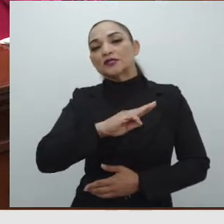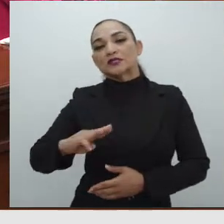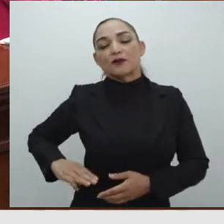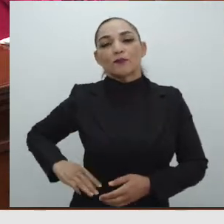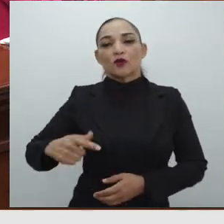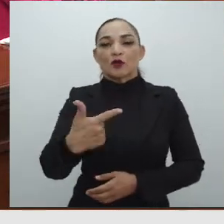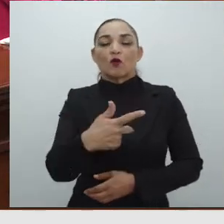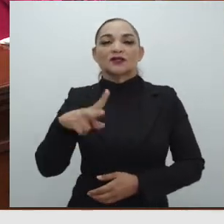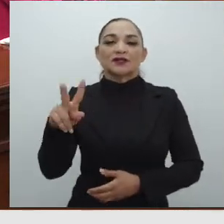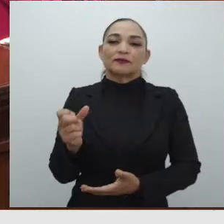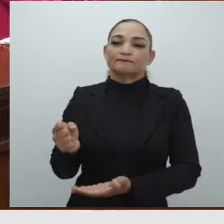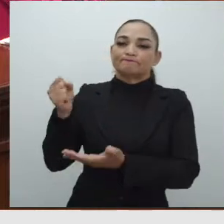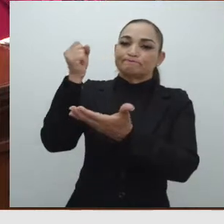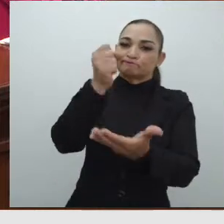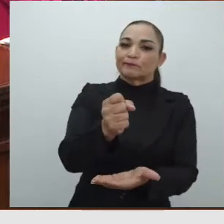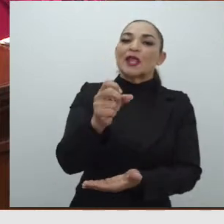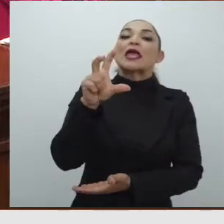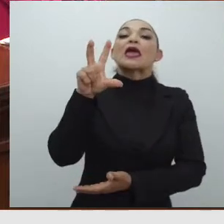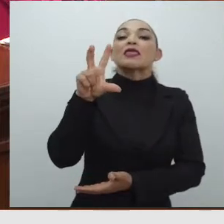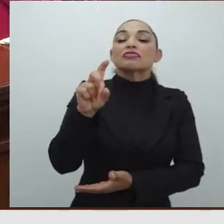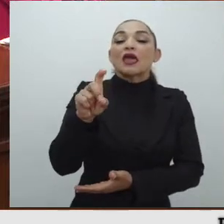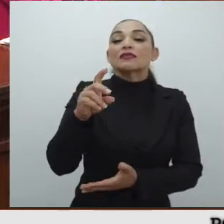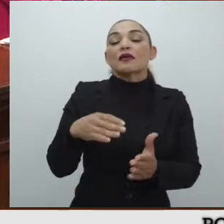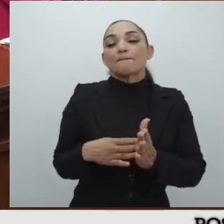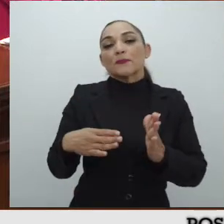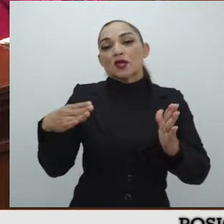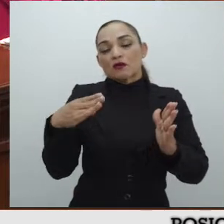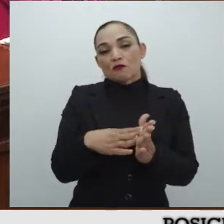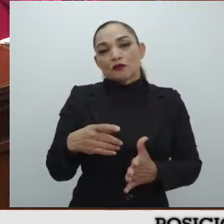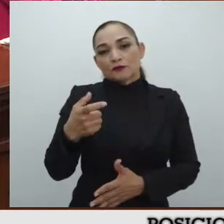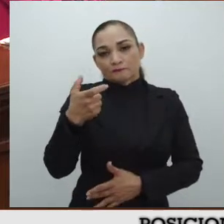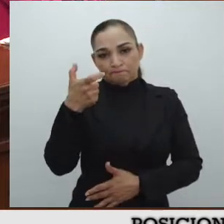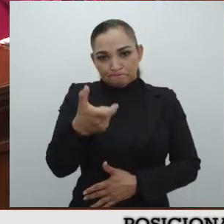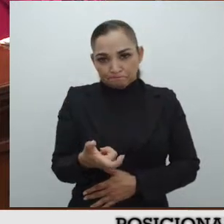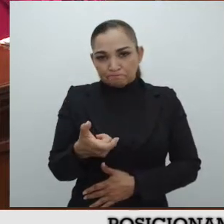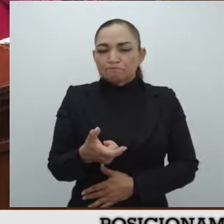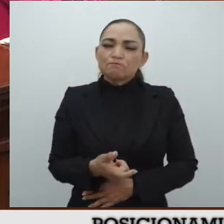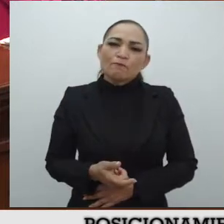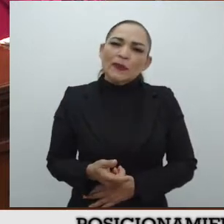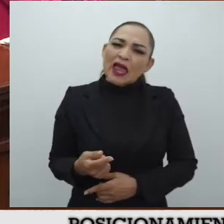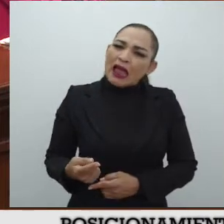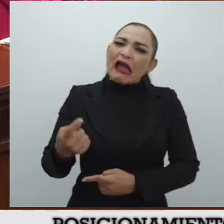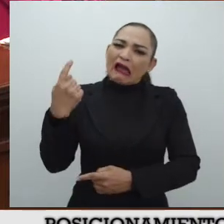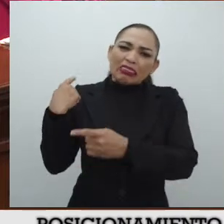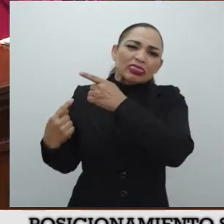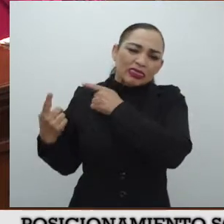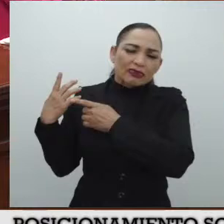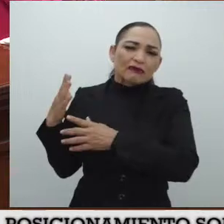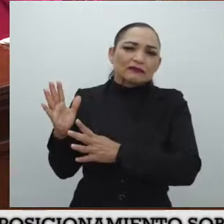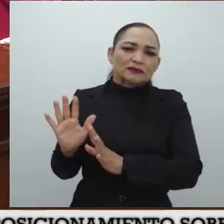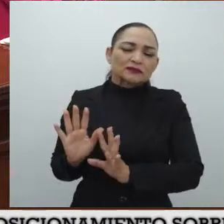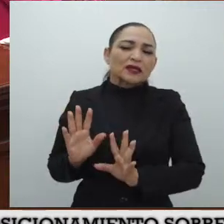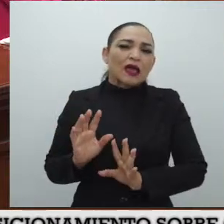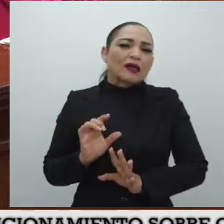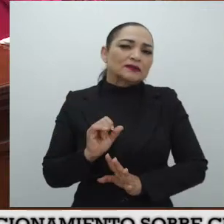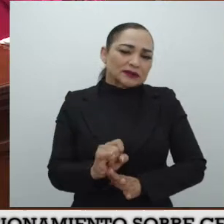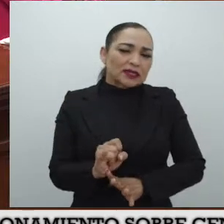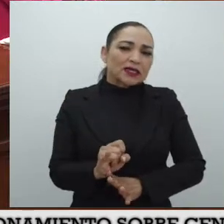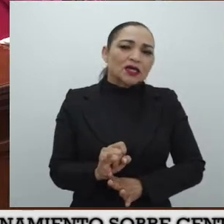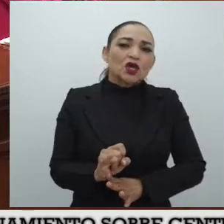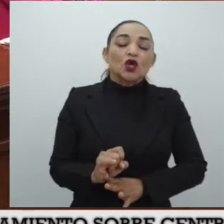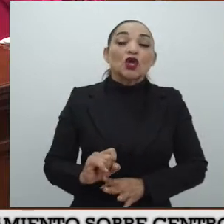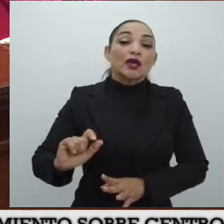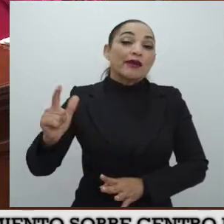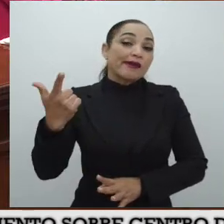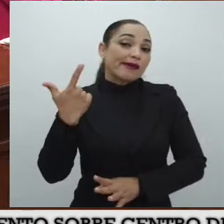inicial de 30 millones de pesos. En su momento, el gobernador Quirino